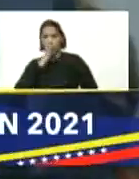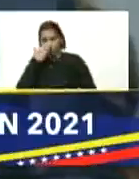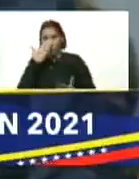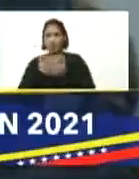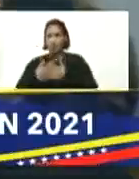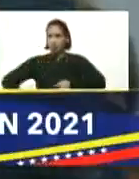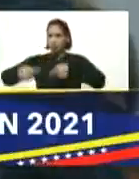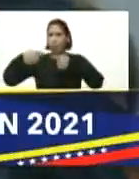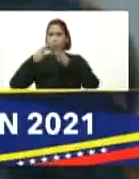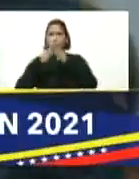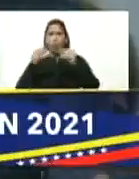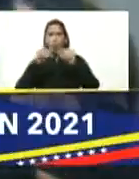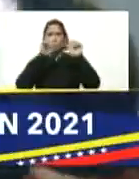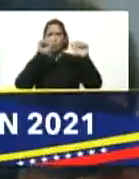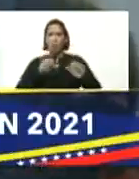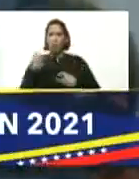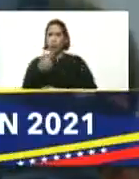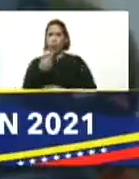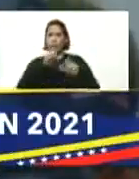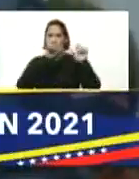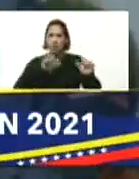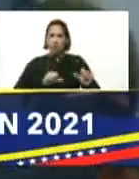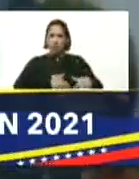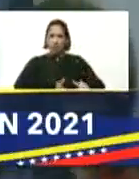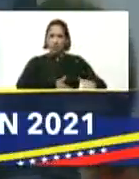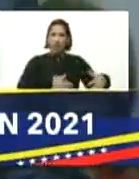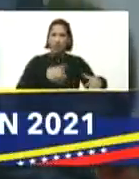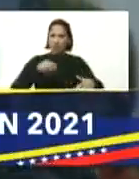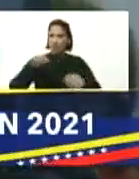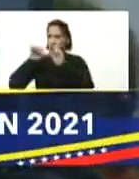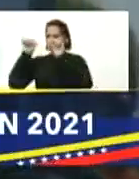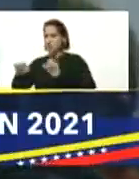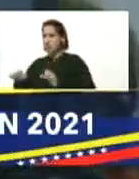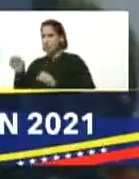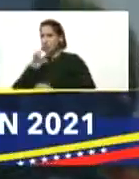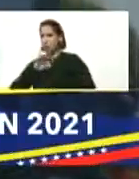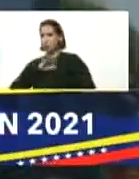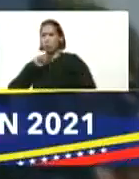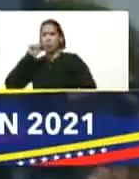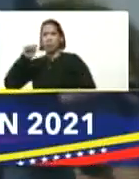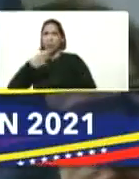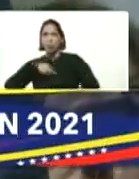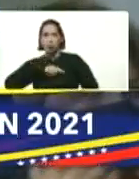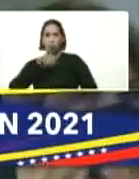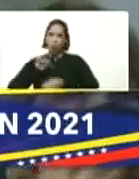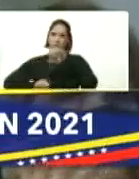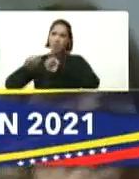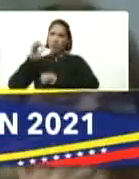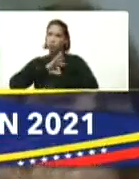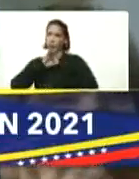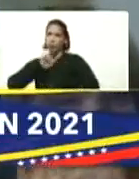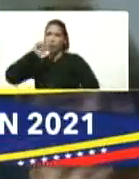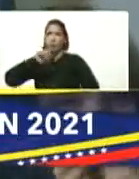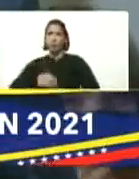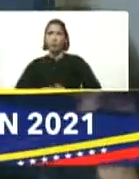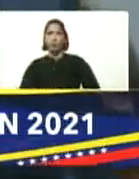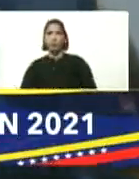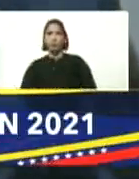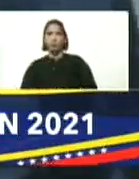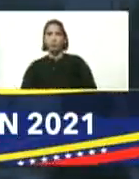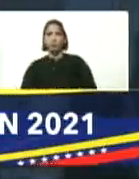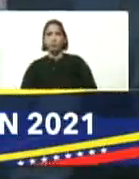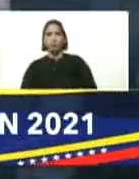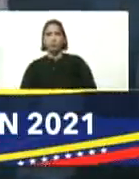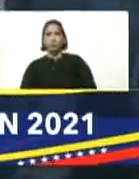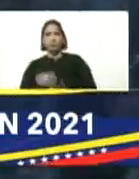a dos sistemas, el sistema capitalista y el sistema socialista. Y eso es lo que estamos defendiendo, presidente. Excelente, el Pepe